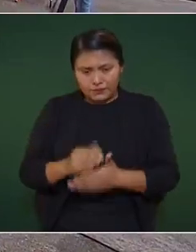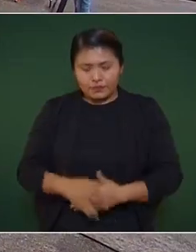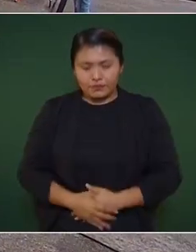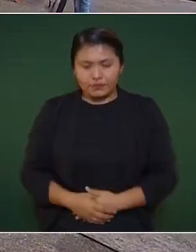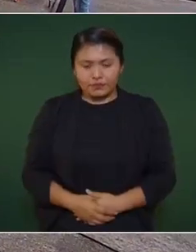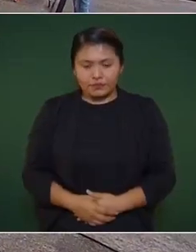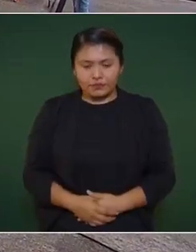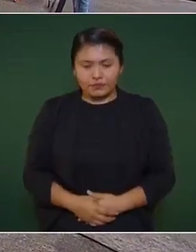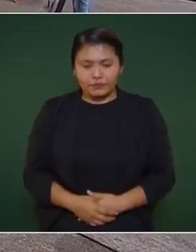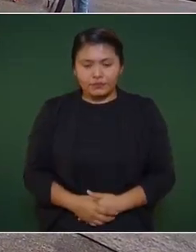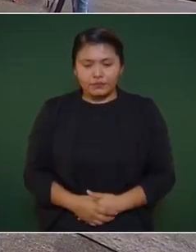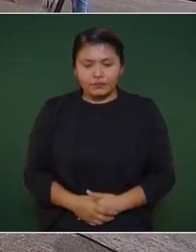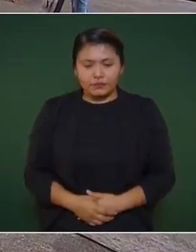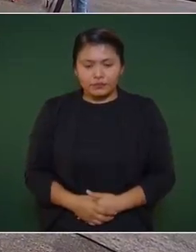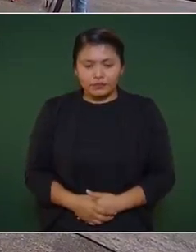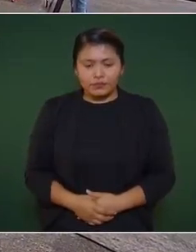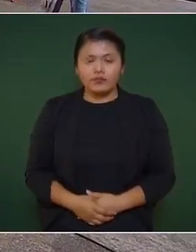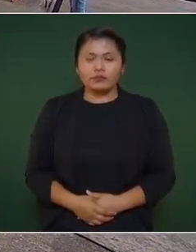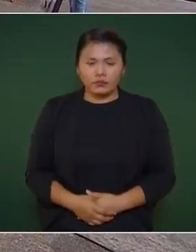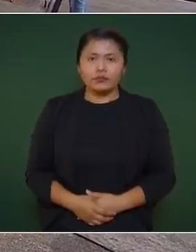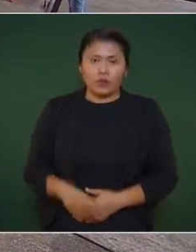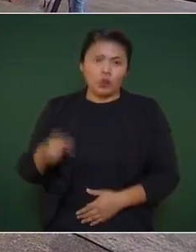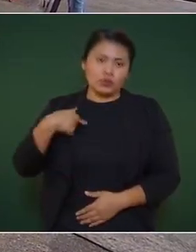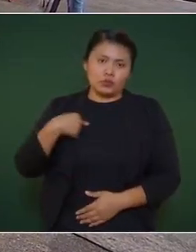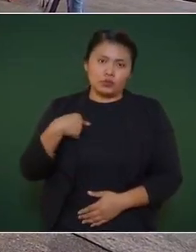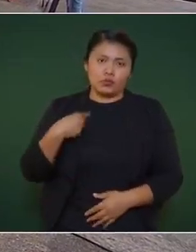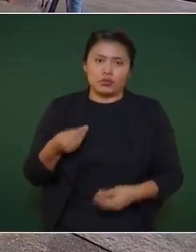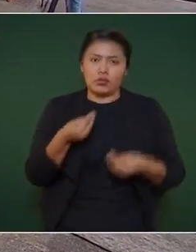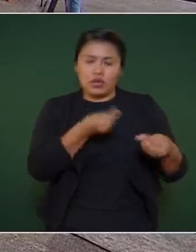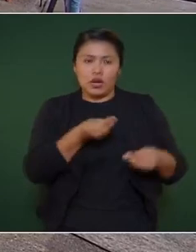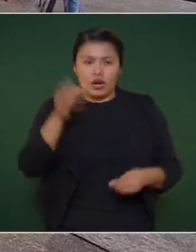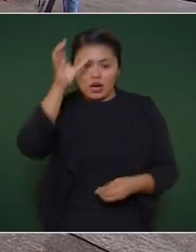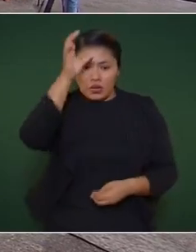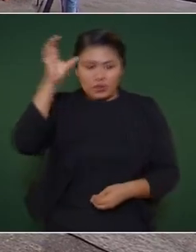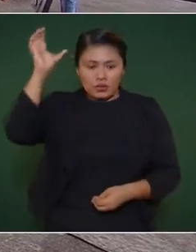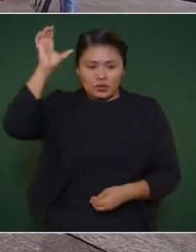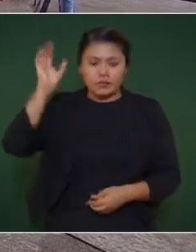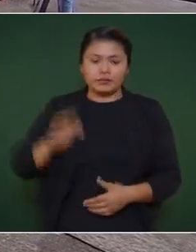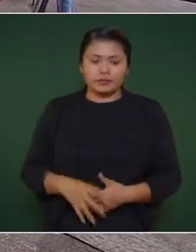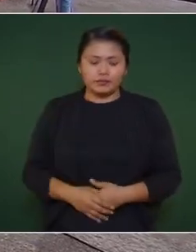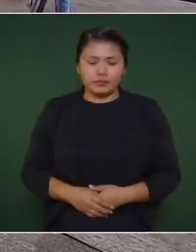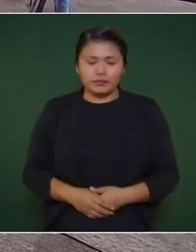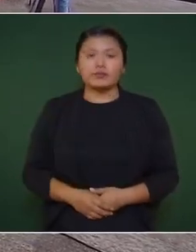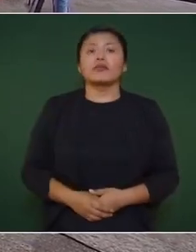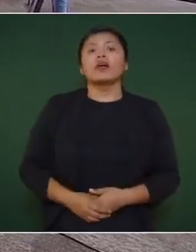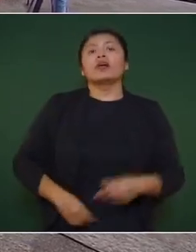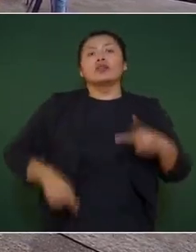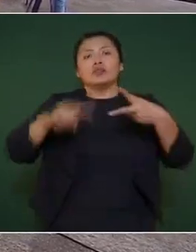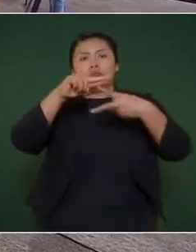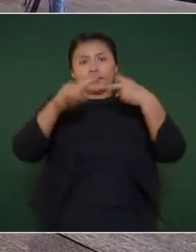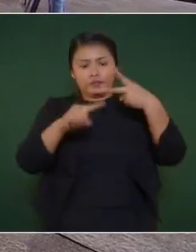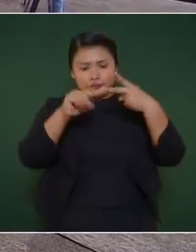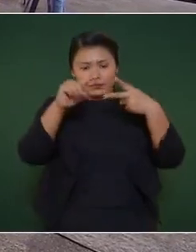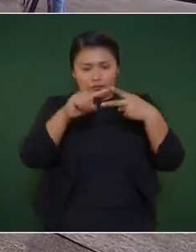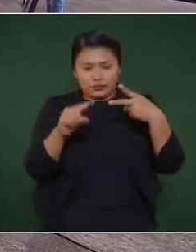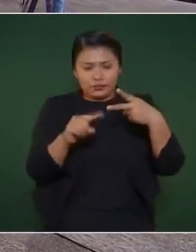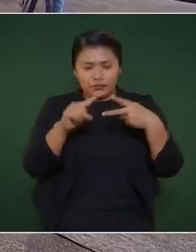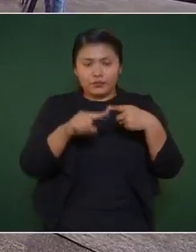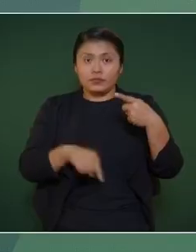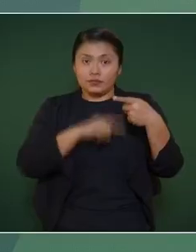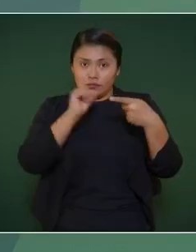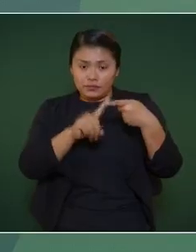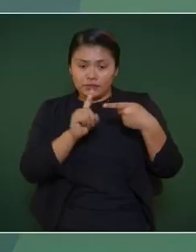vamos a encargar. Al señor, a través de su gobernador. Muchas gracias. Muchas gracias. Miren, dos cosas nada más, dos cosas. A ver,